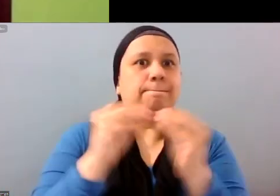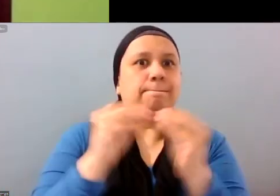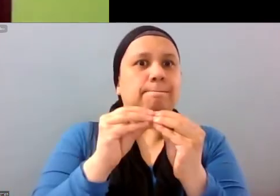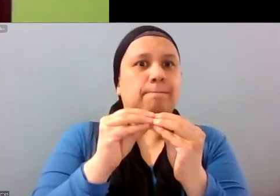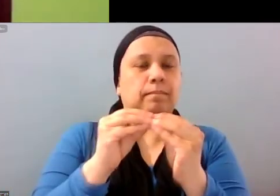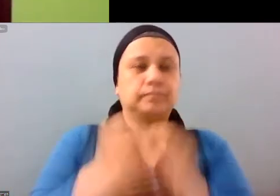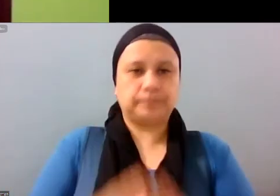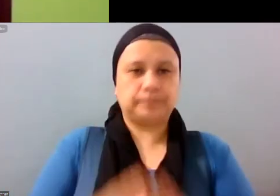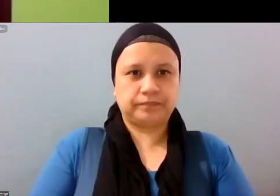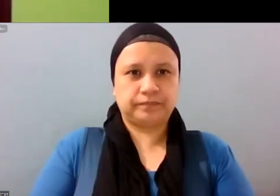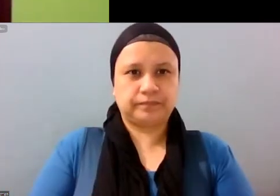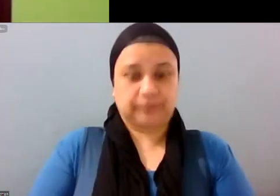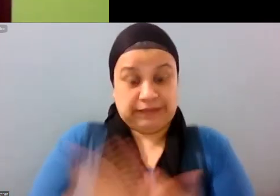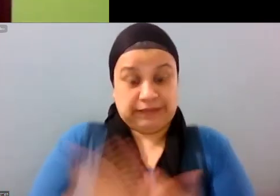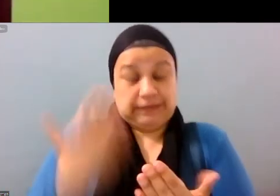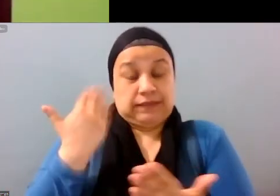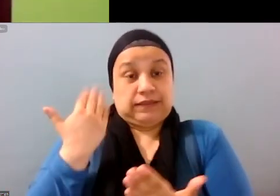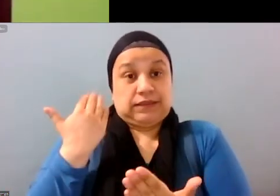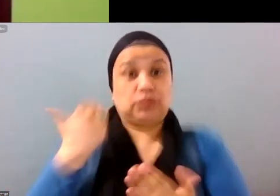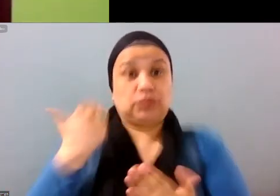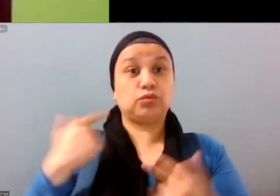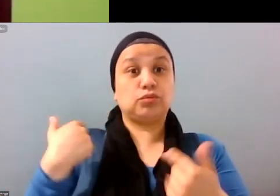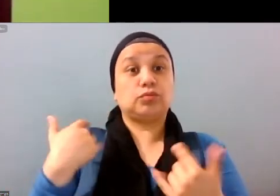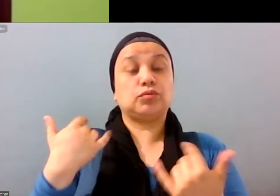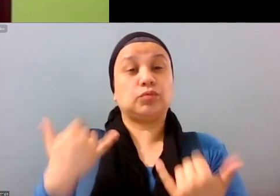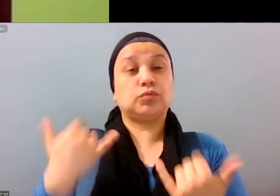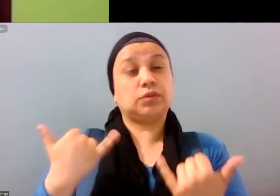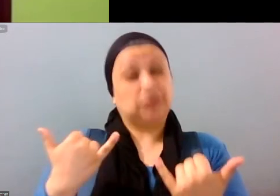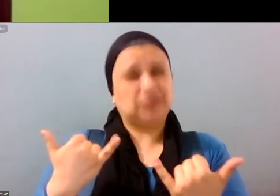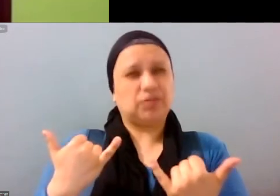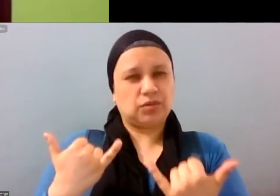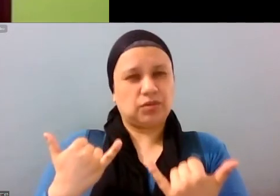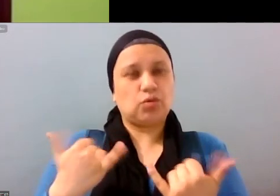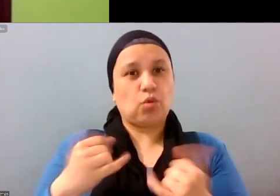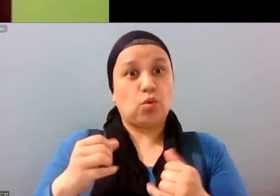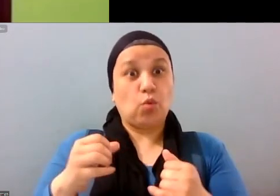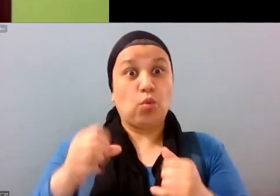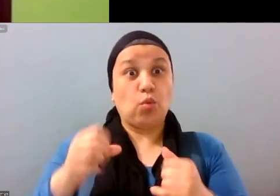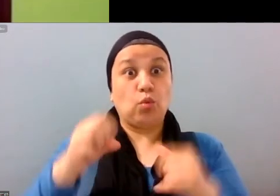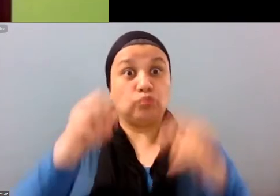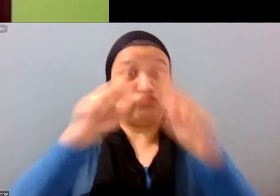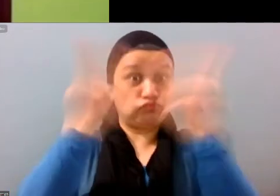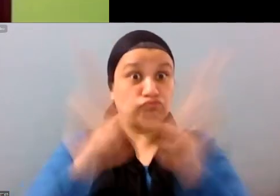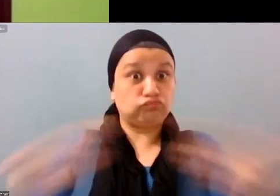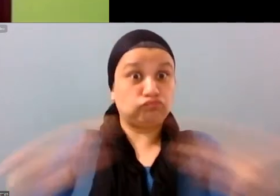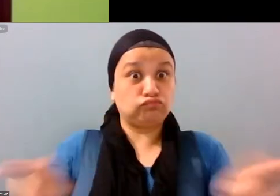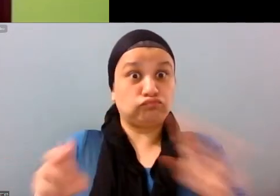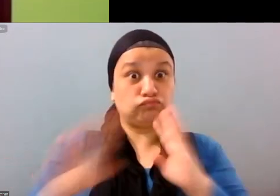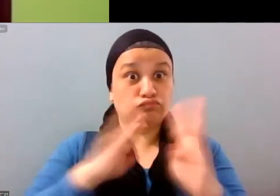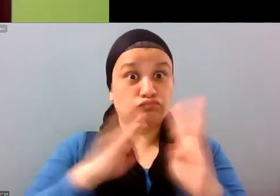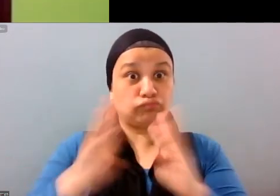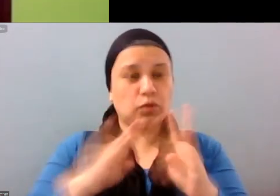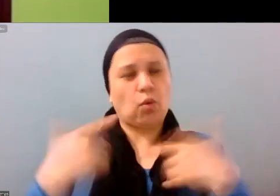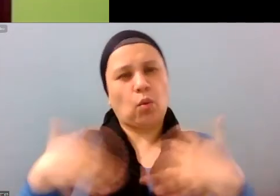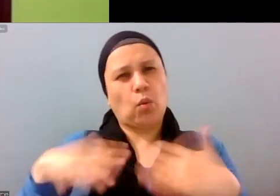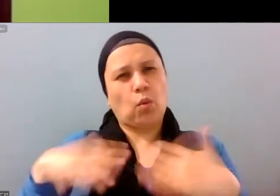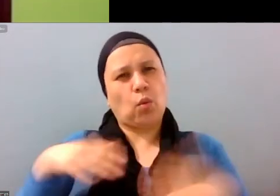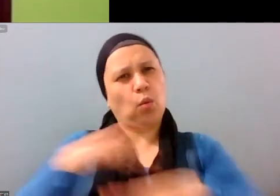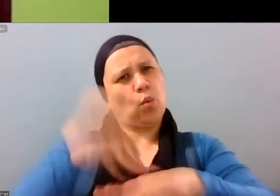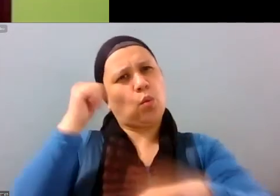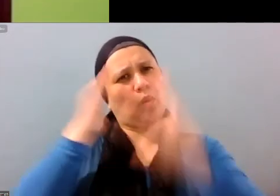recientemente se tuvo también un webinar donde nos llamó muchísimo la atención como más de